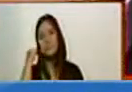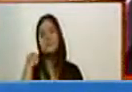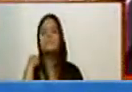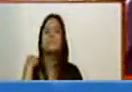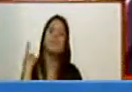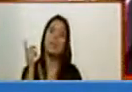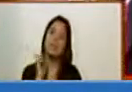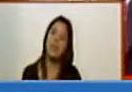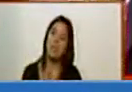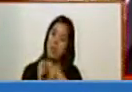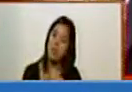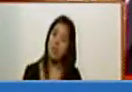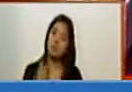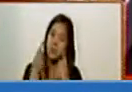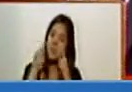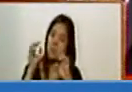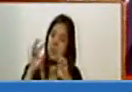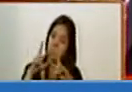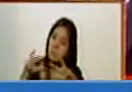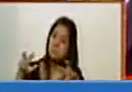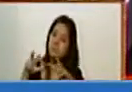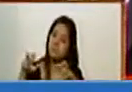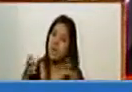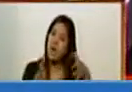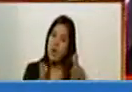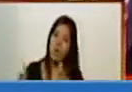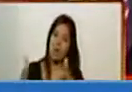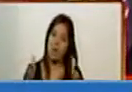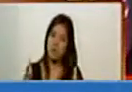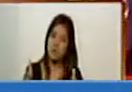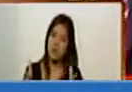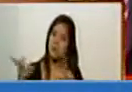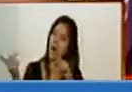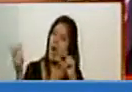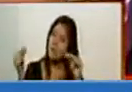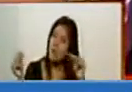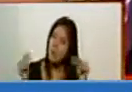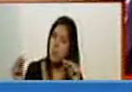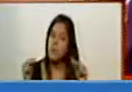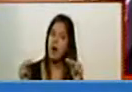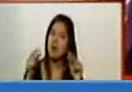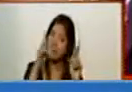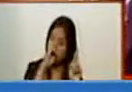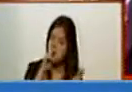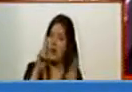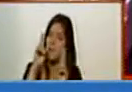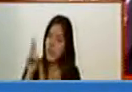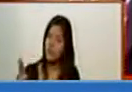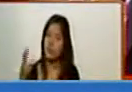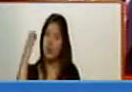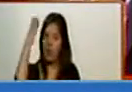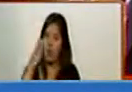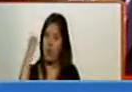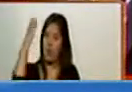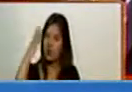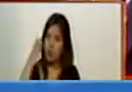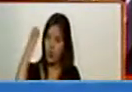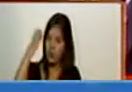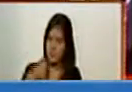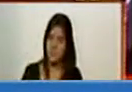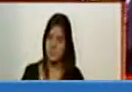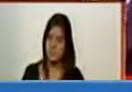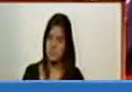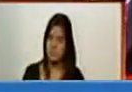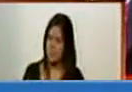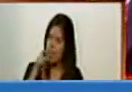seguir explorando como se ha explorado los caminos de las conversaciones respetuosas, sinceras con Europa, ¿no? Con